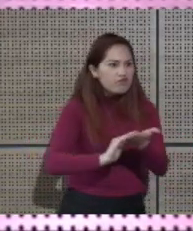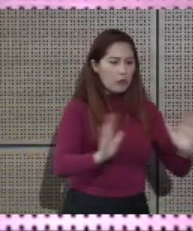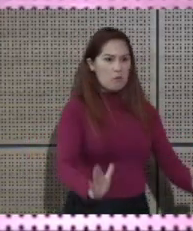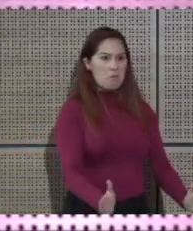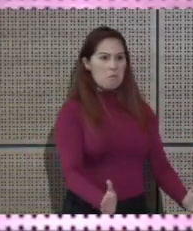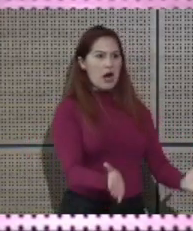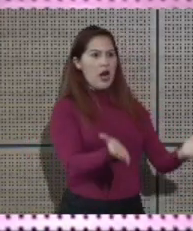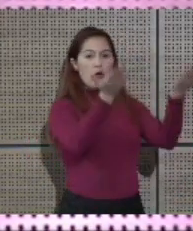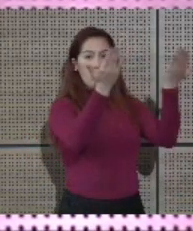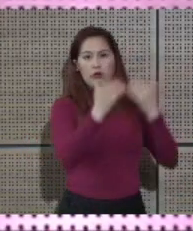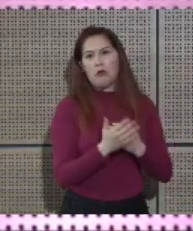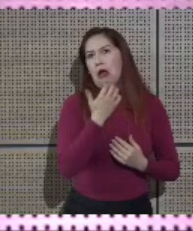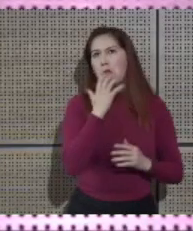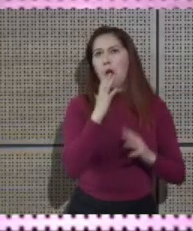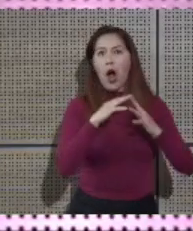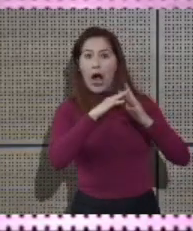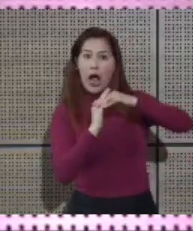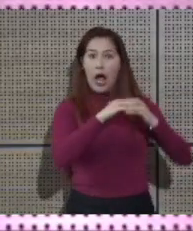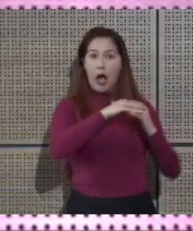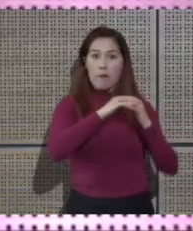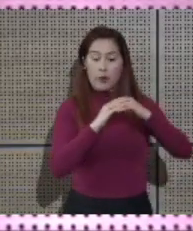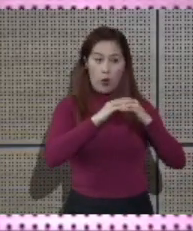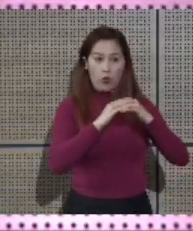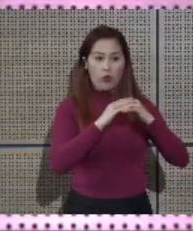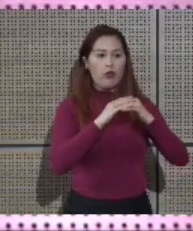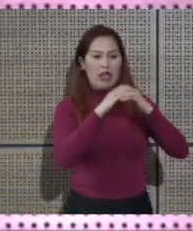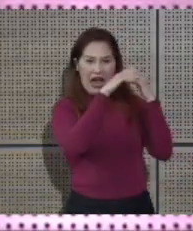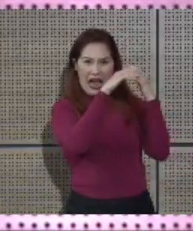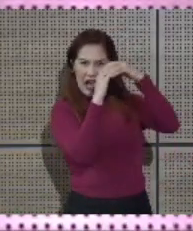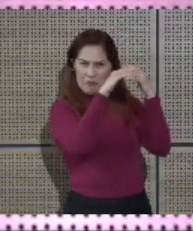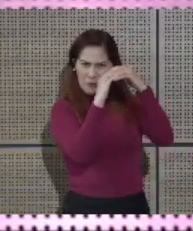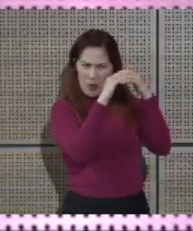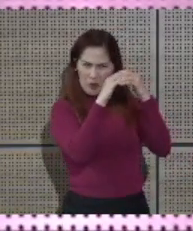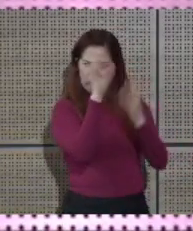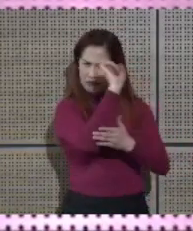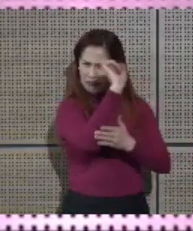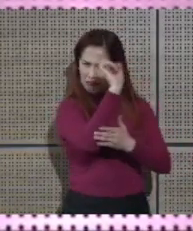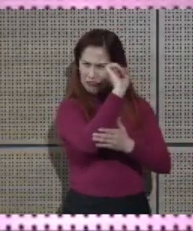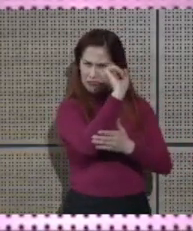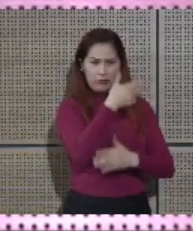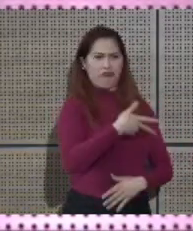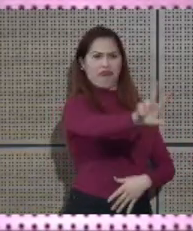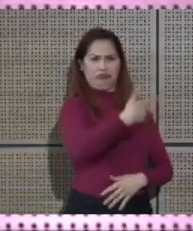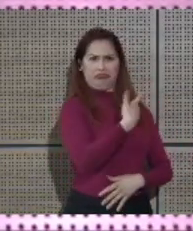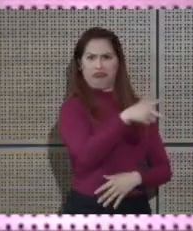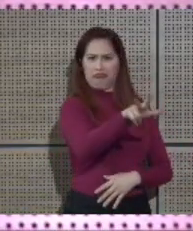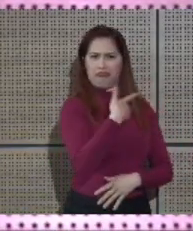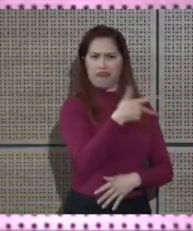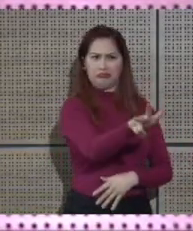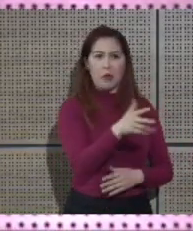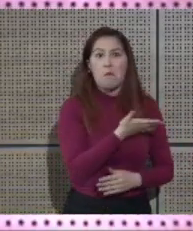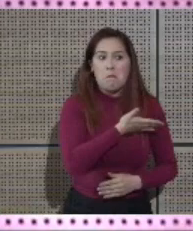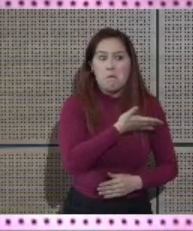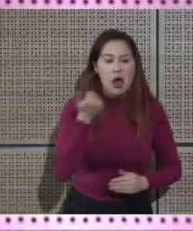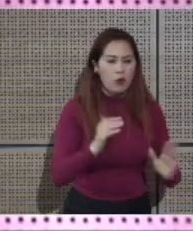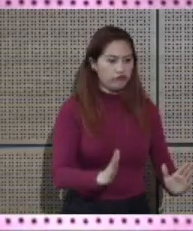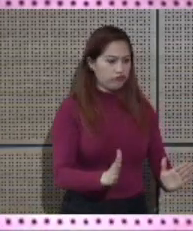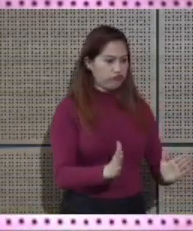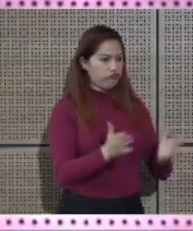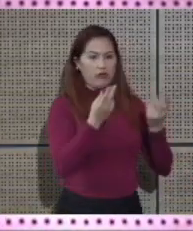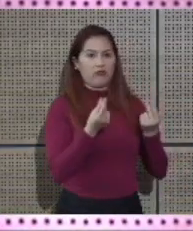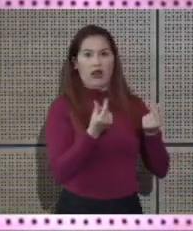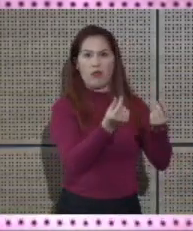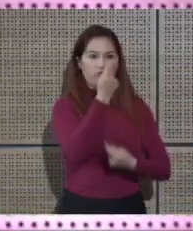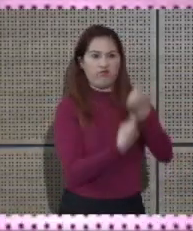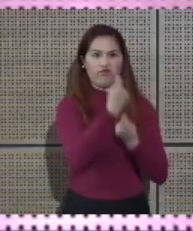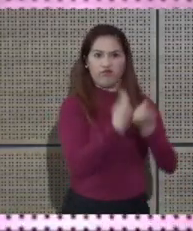tendremos camiones que en vez de circular 50.000 kilómetros al año, circularán 100.000 kilómetros al año. Y por lo tanto la